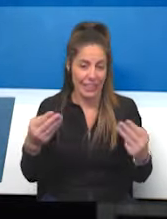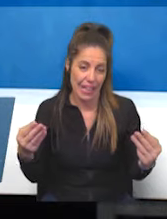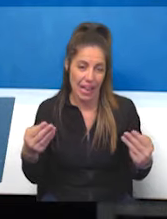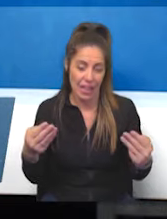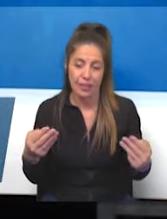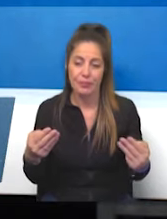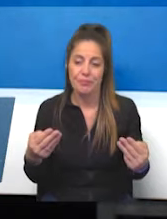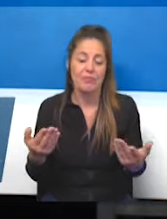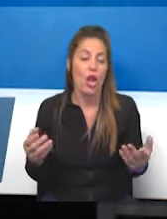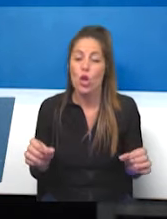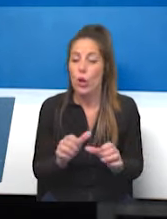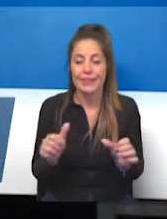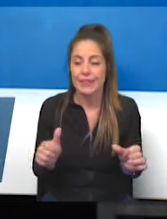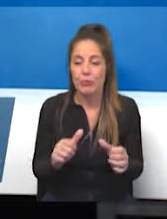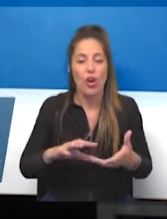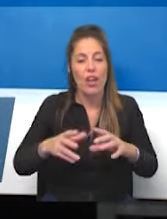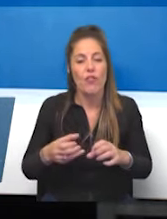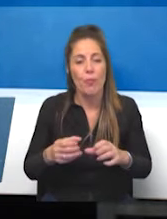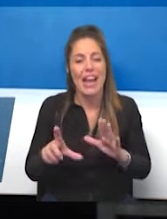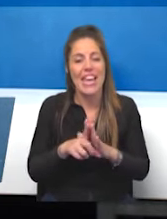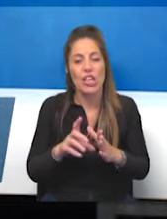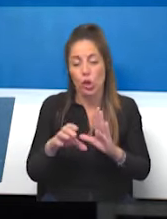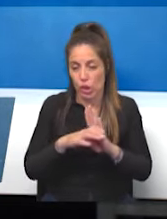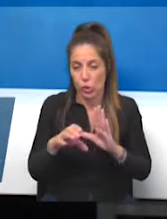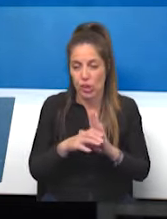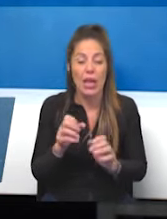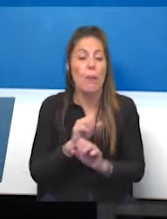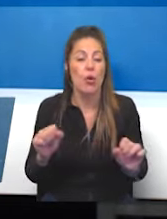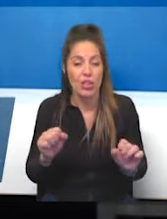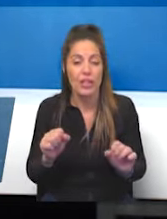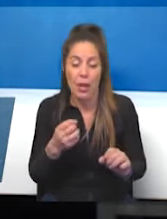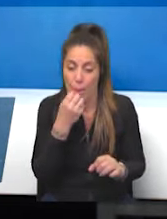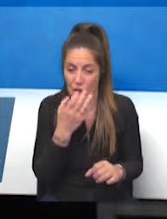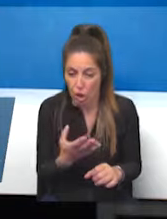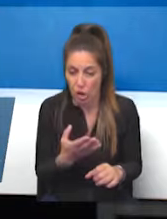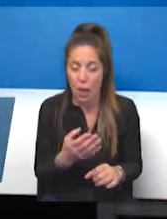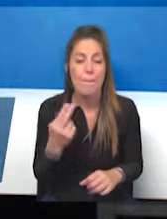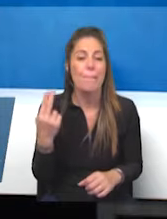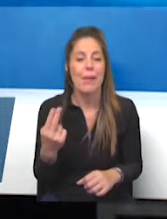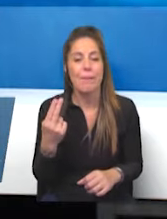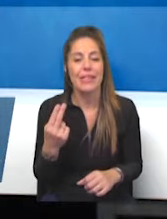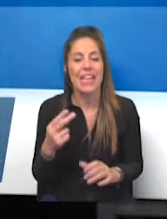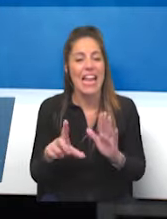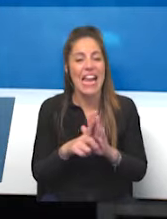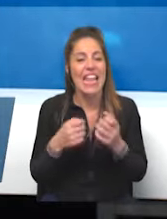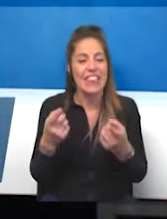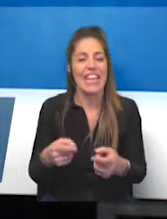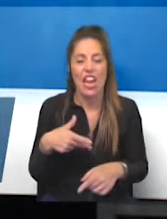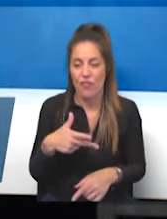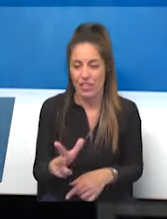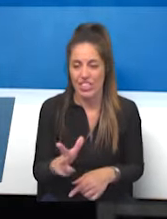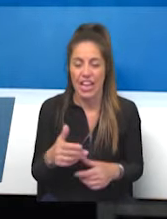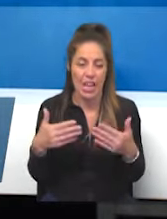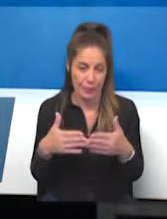eh hicimos el mecanismo de la ley constitucional que podía ser mejor porque permite que la propia ley establezca la fecha de la